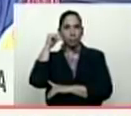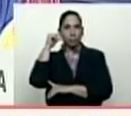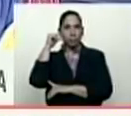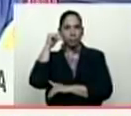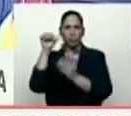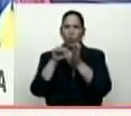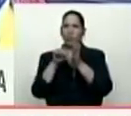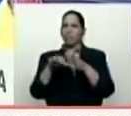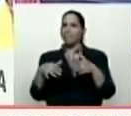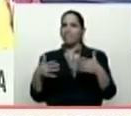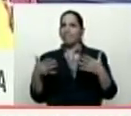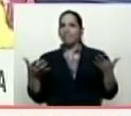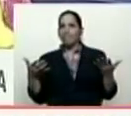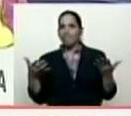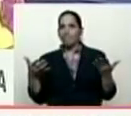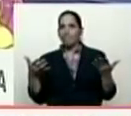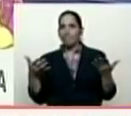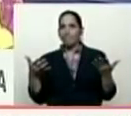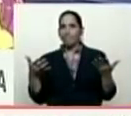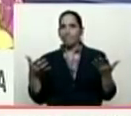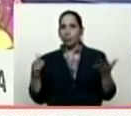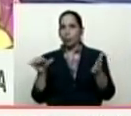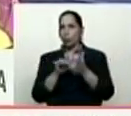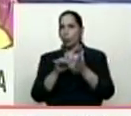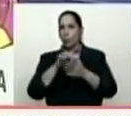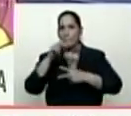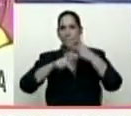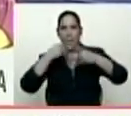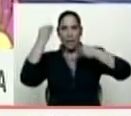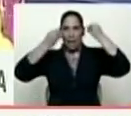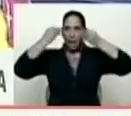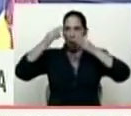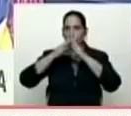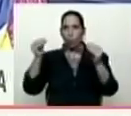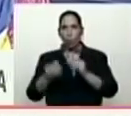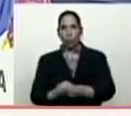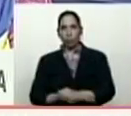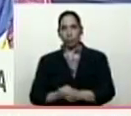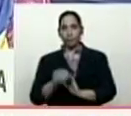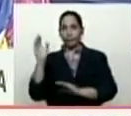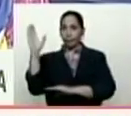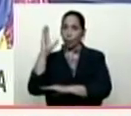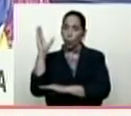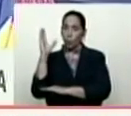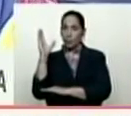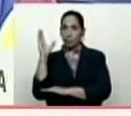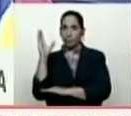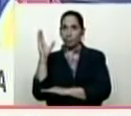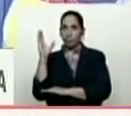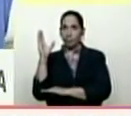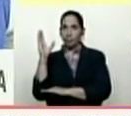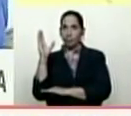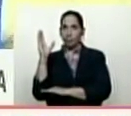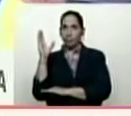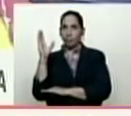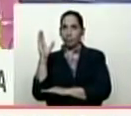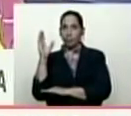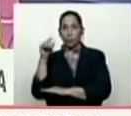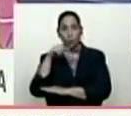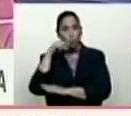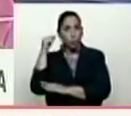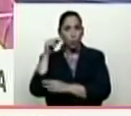¿Dónde, pues? ¿Dónde se planificó todo? Colombia. Y con Sucre mataron a